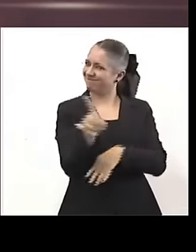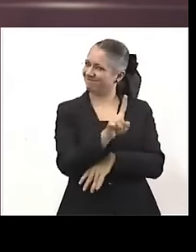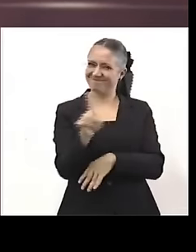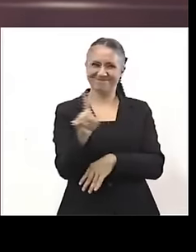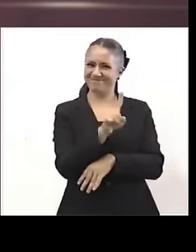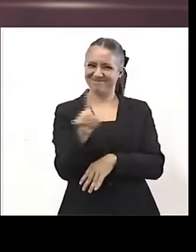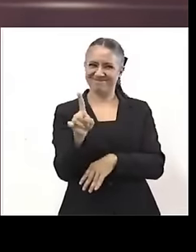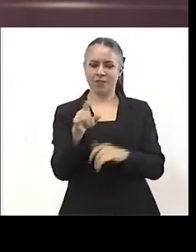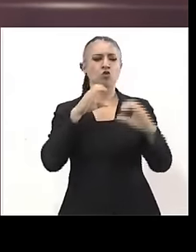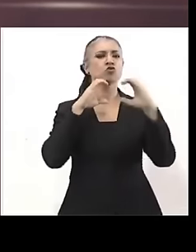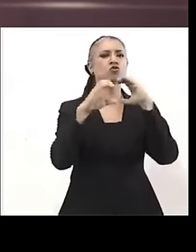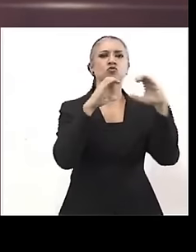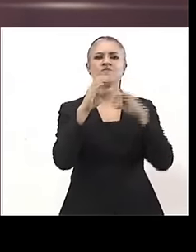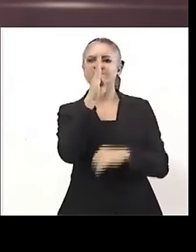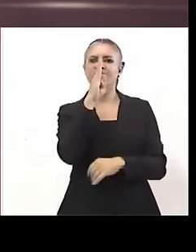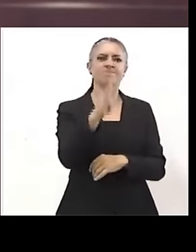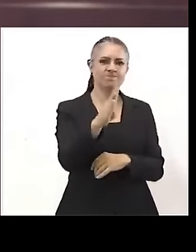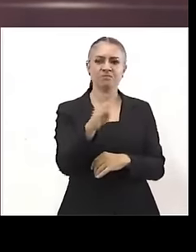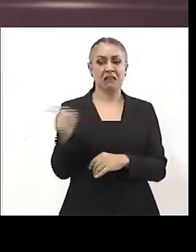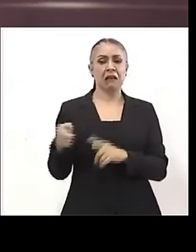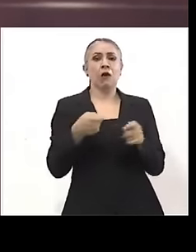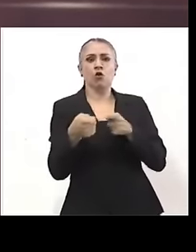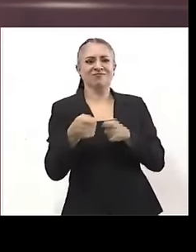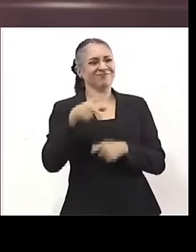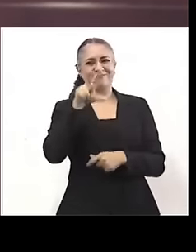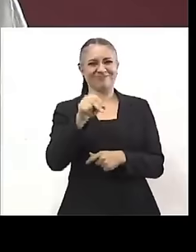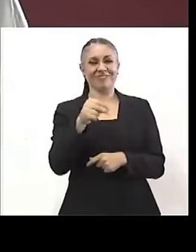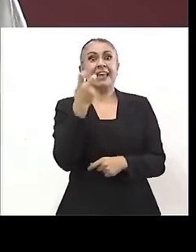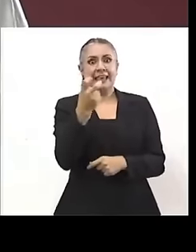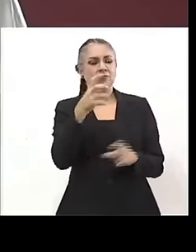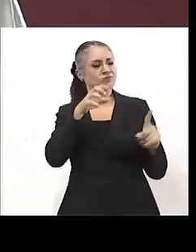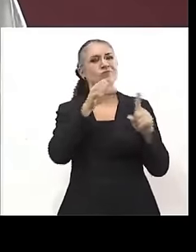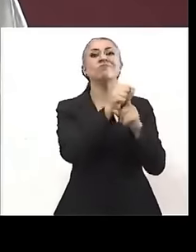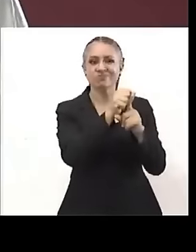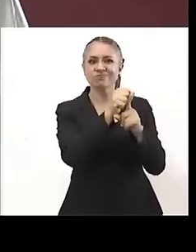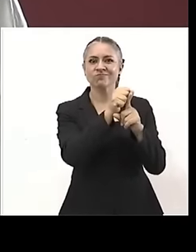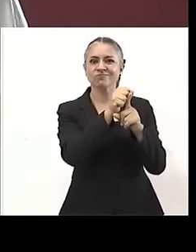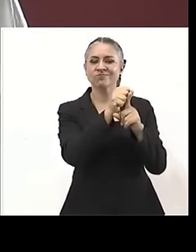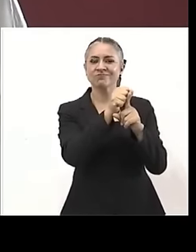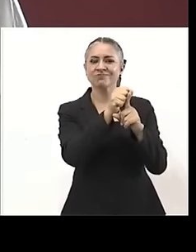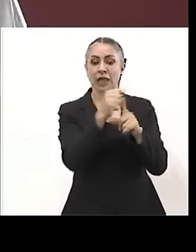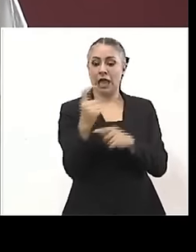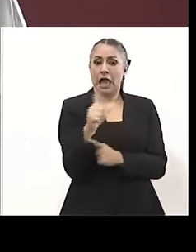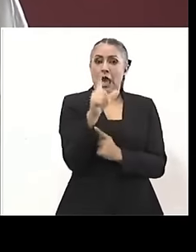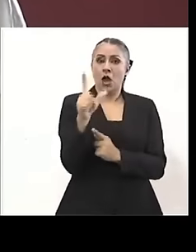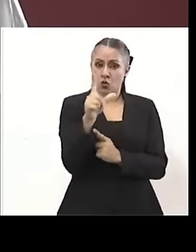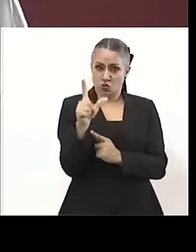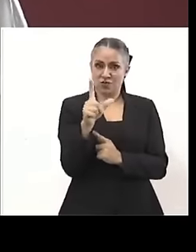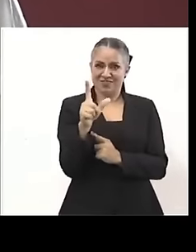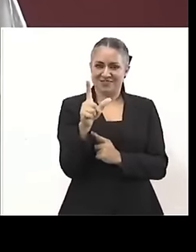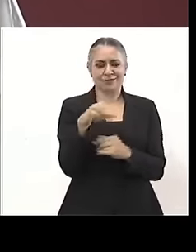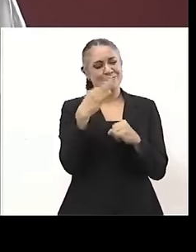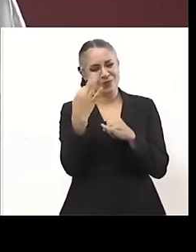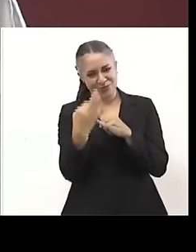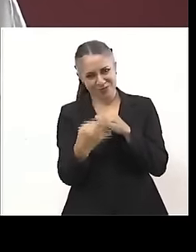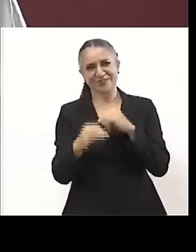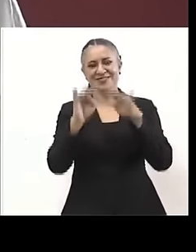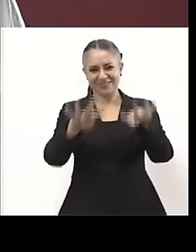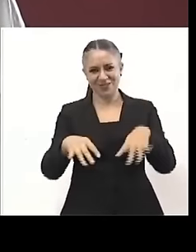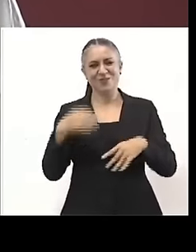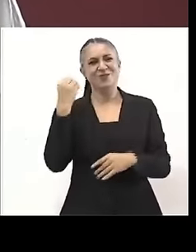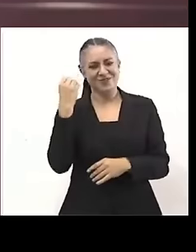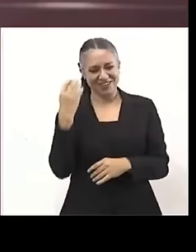la comunicación eso es un logro vamos el lunes a tener la última